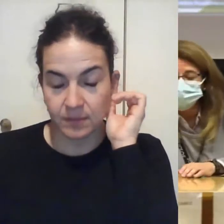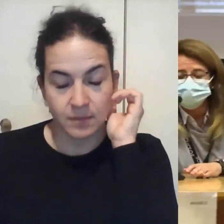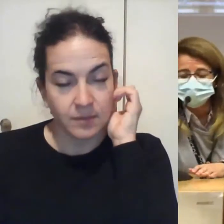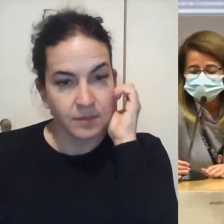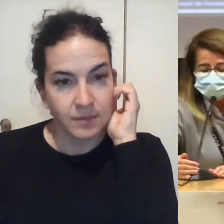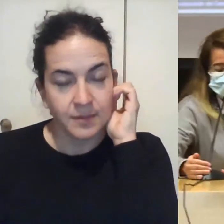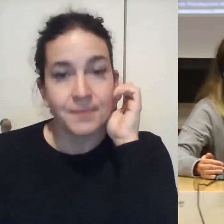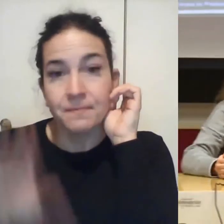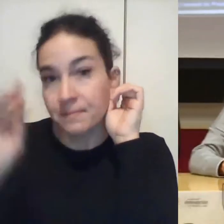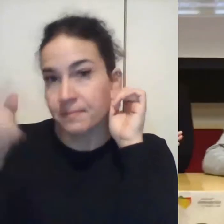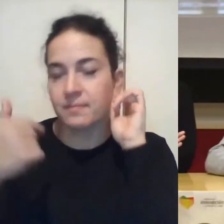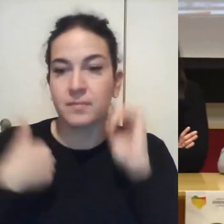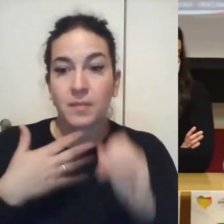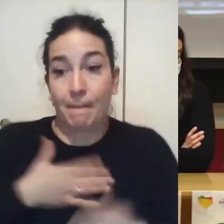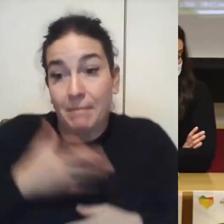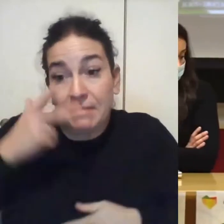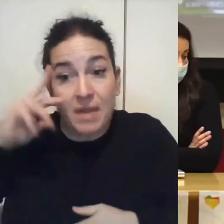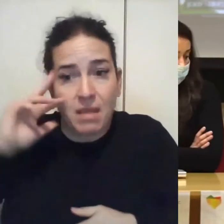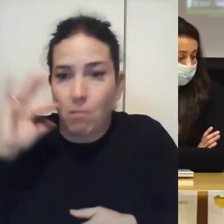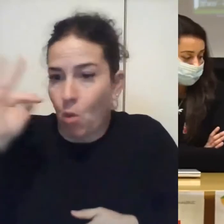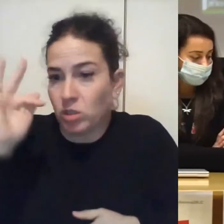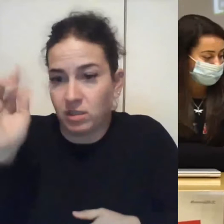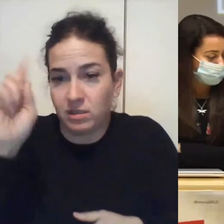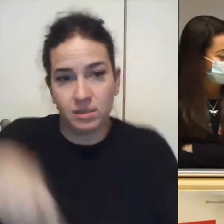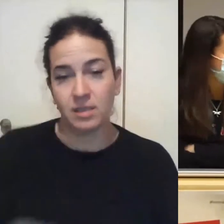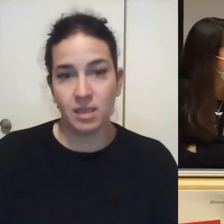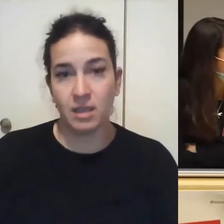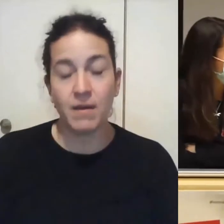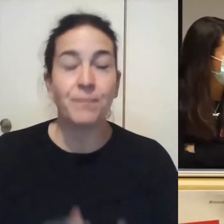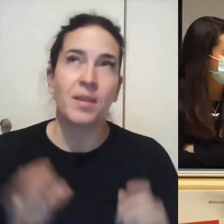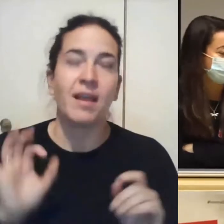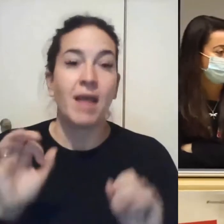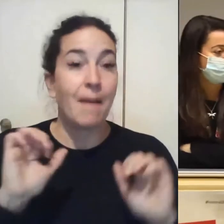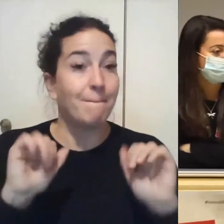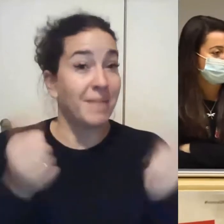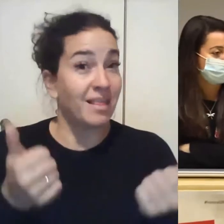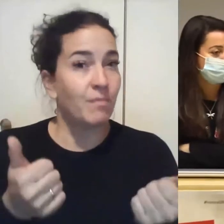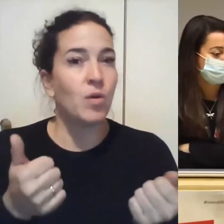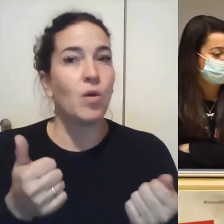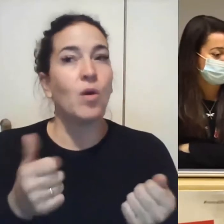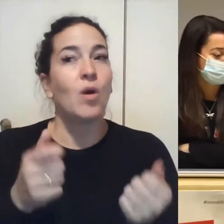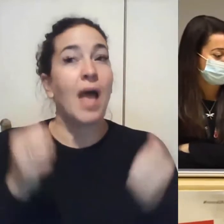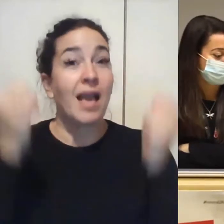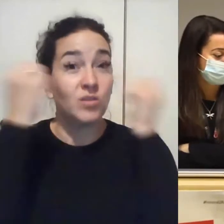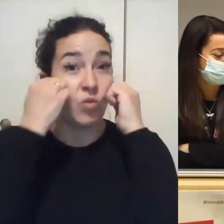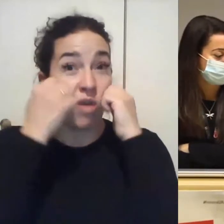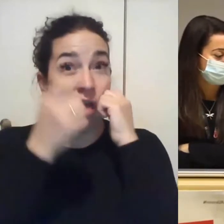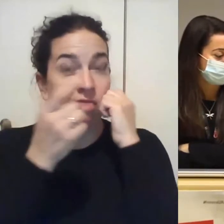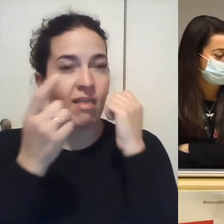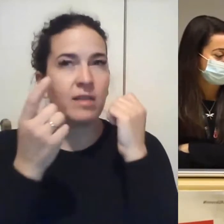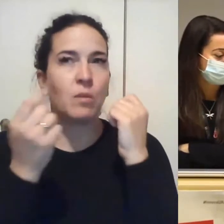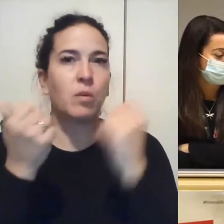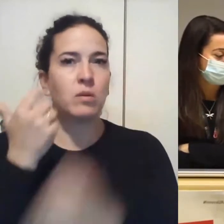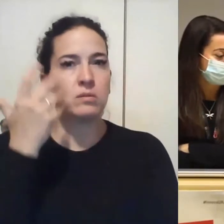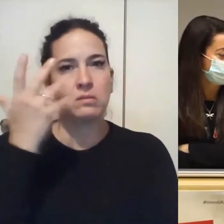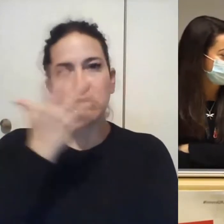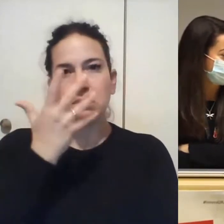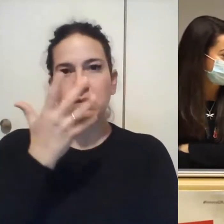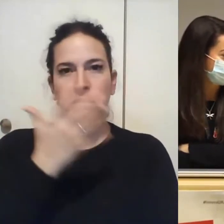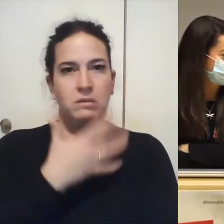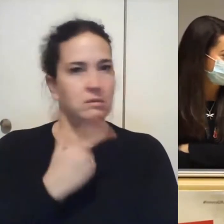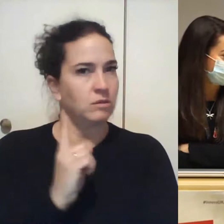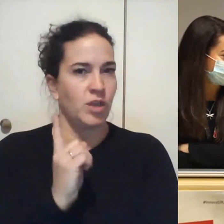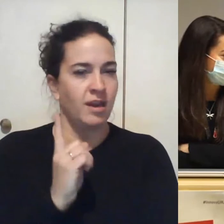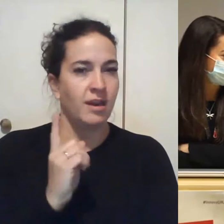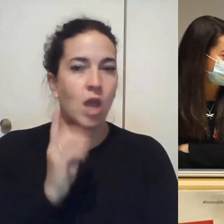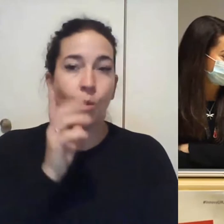Sí, yo la experiencia también es muy positiva. Es verdad que al principio los estudiantes suelen ser un poco reacios, porque también el